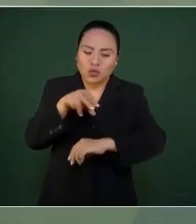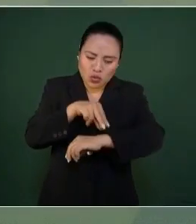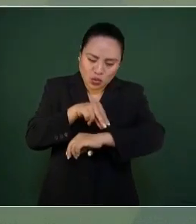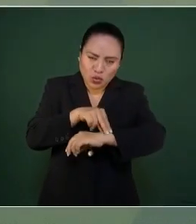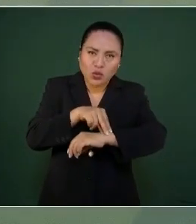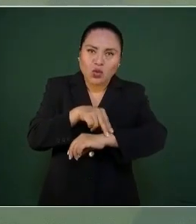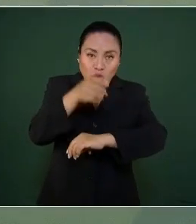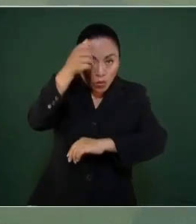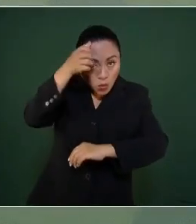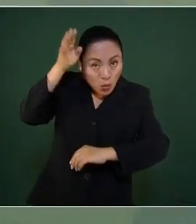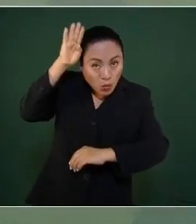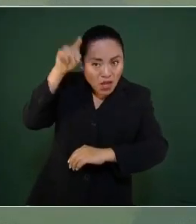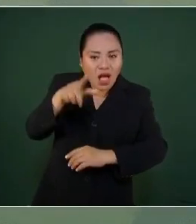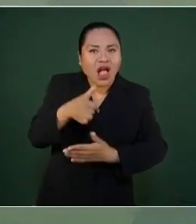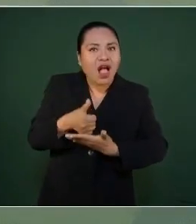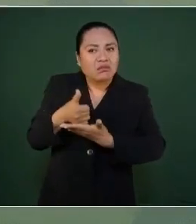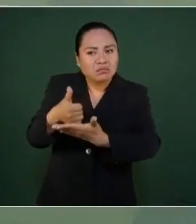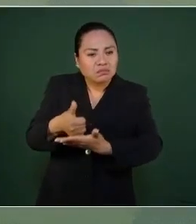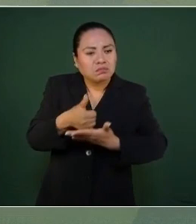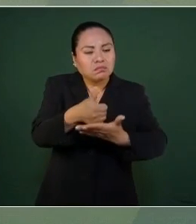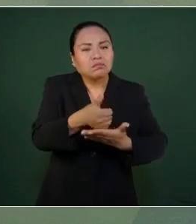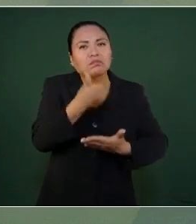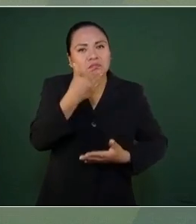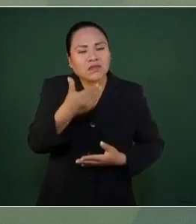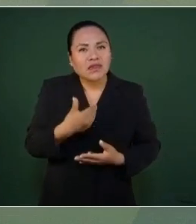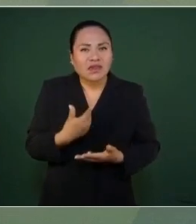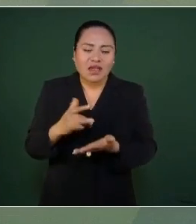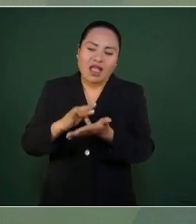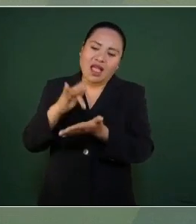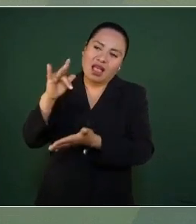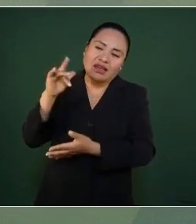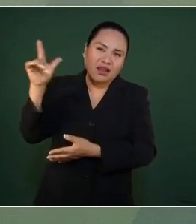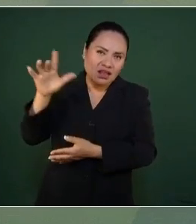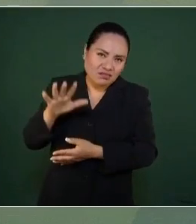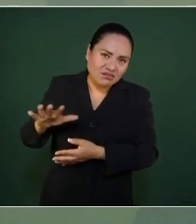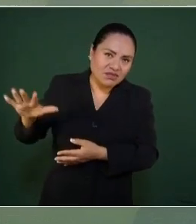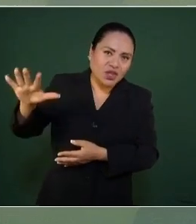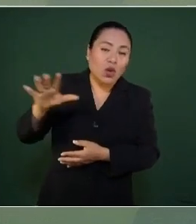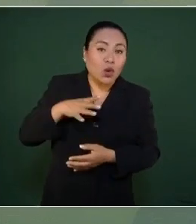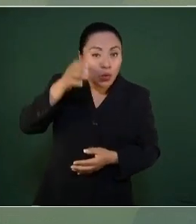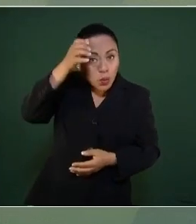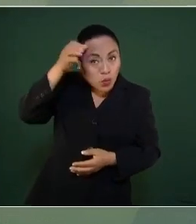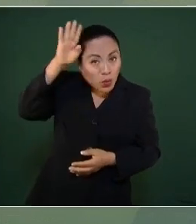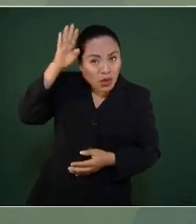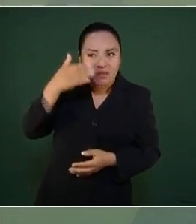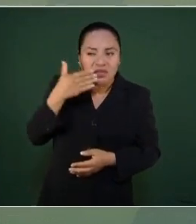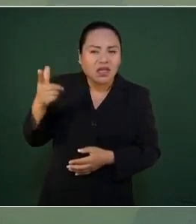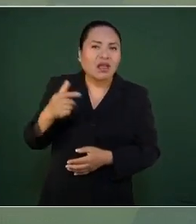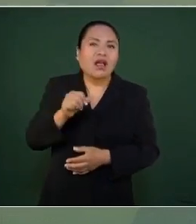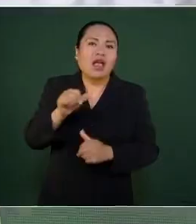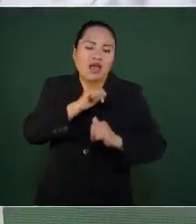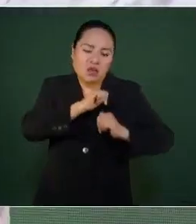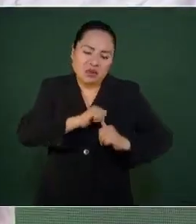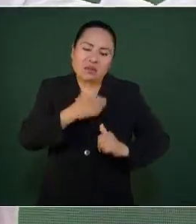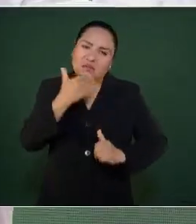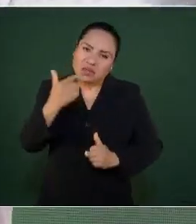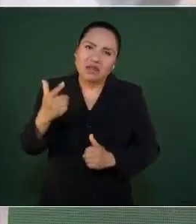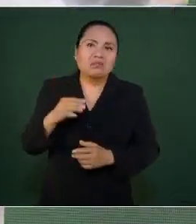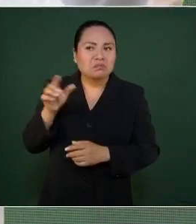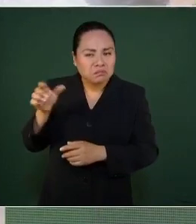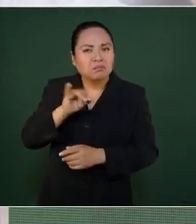cubanos ayudándonos, y le agradecemos mucho al pueblo de Cuba y al gobierno de Cuba, porque esos médicos